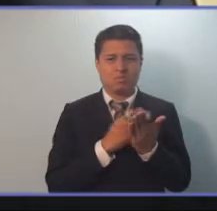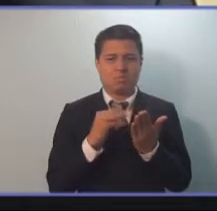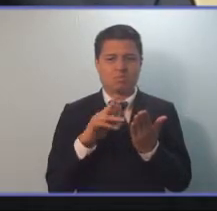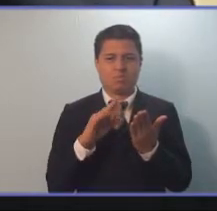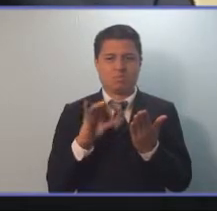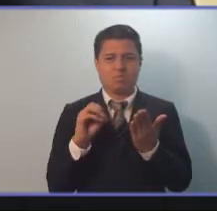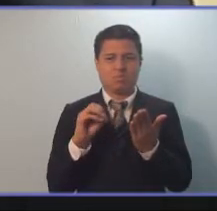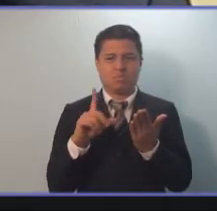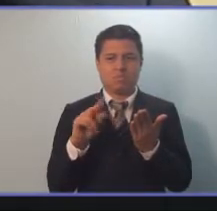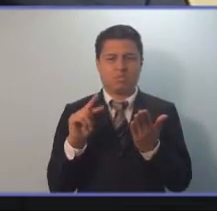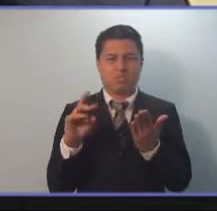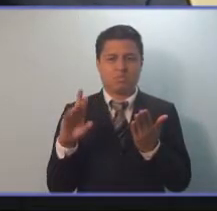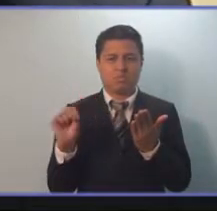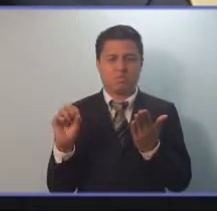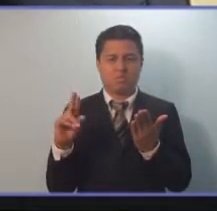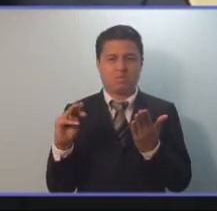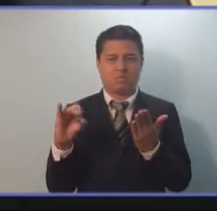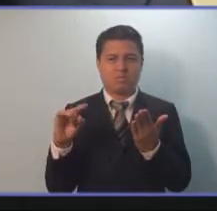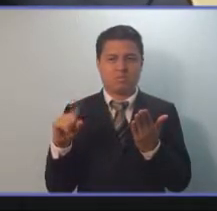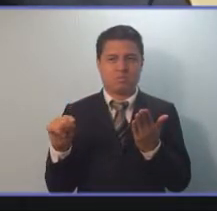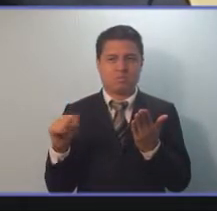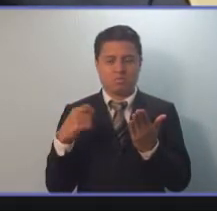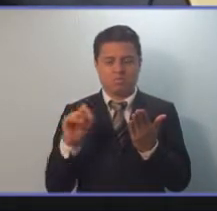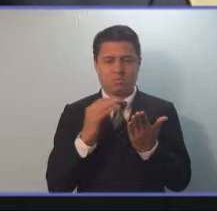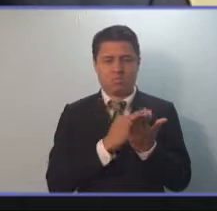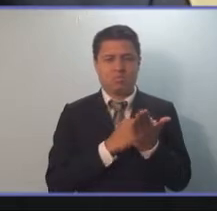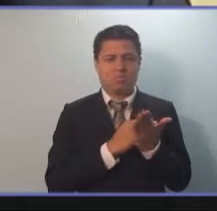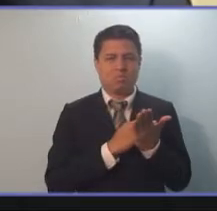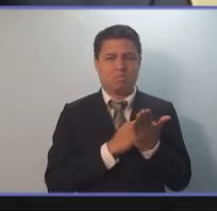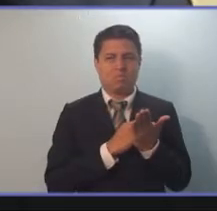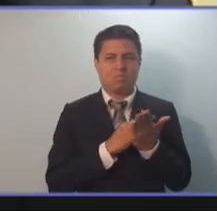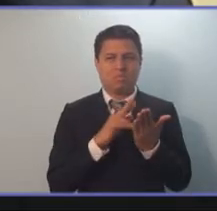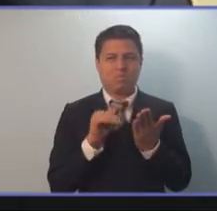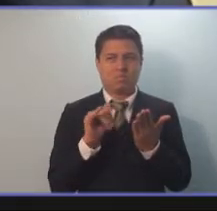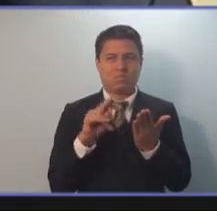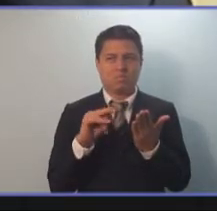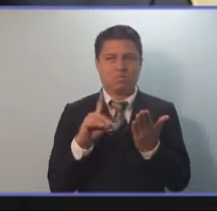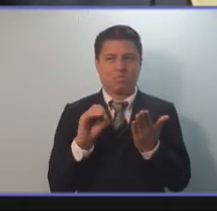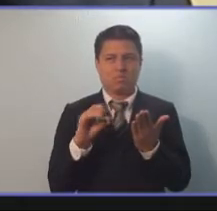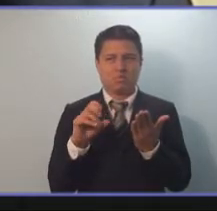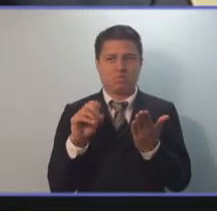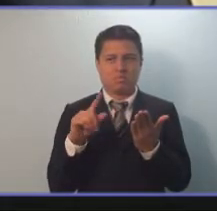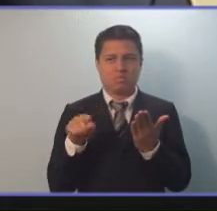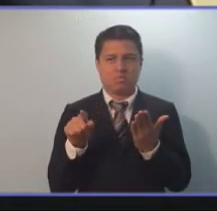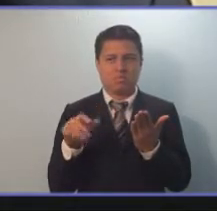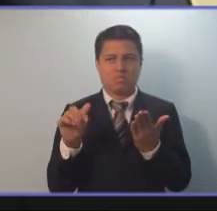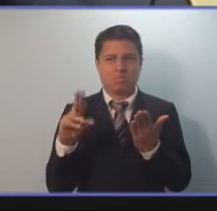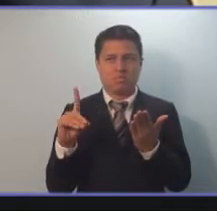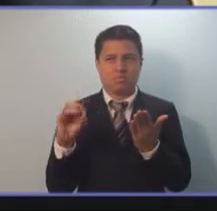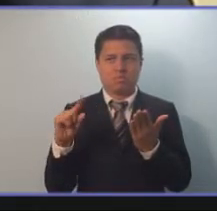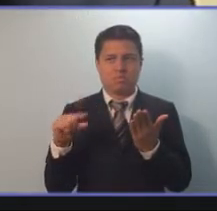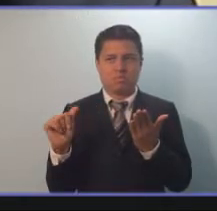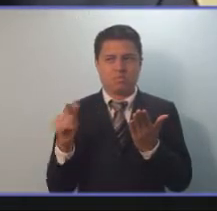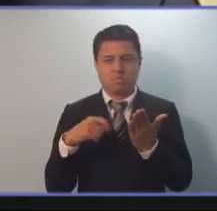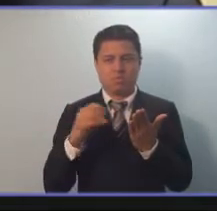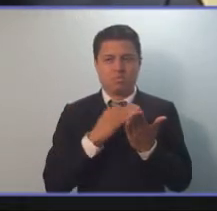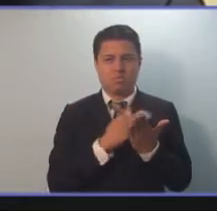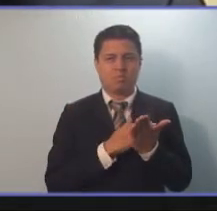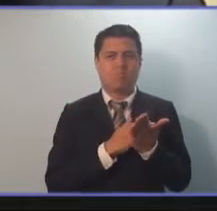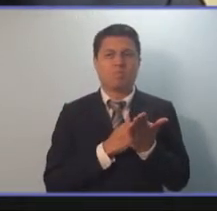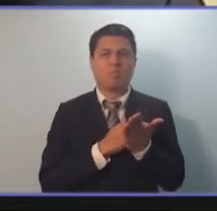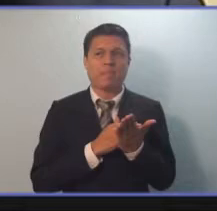Mauricio Roberto Linares Ramírez, presente. Reinaldo Antonio López Cardosa,